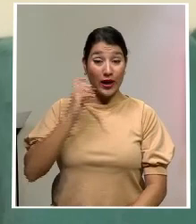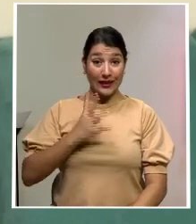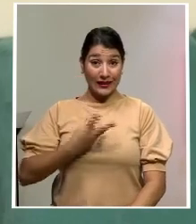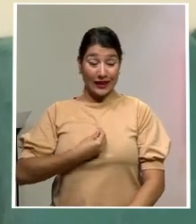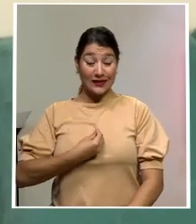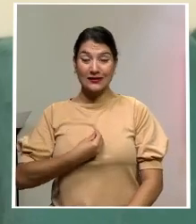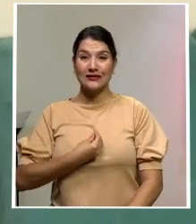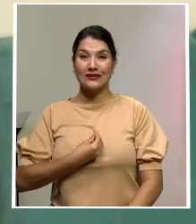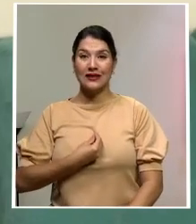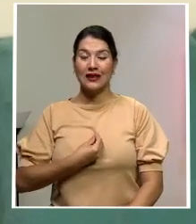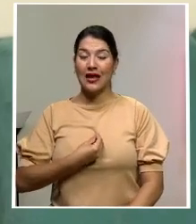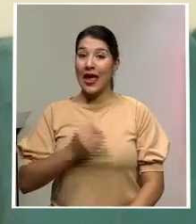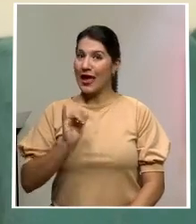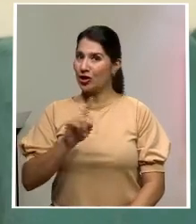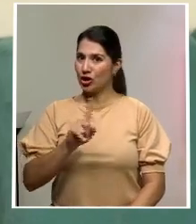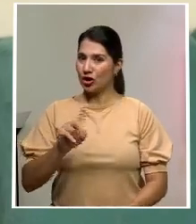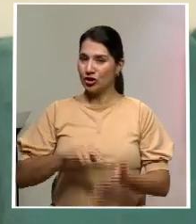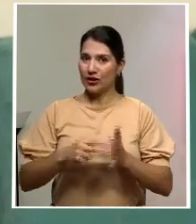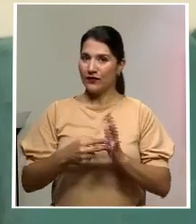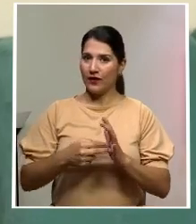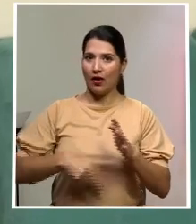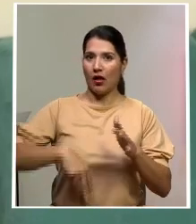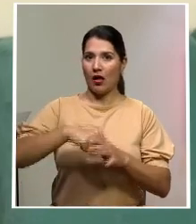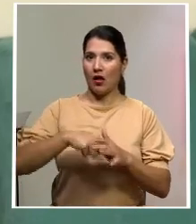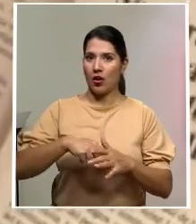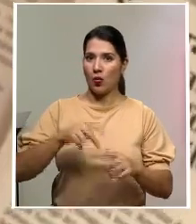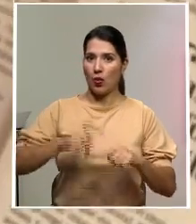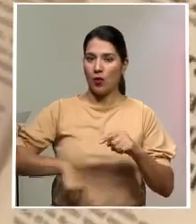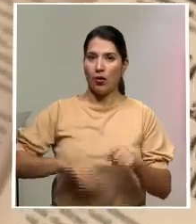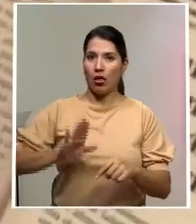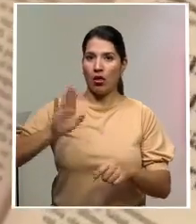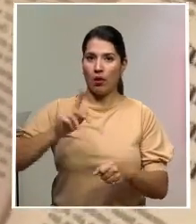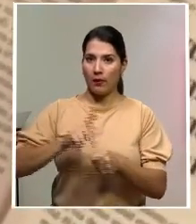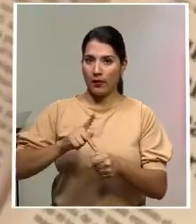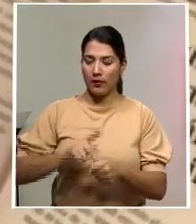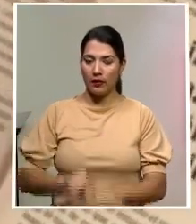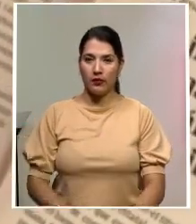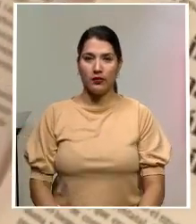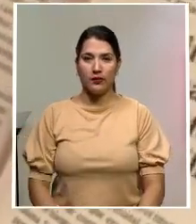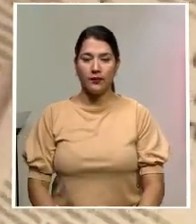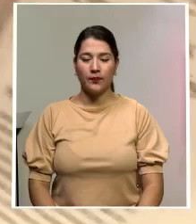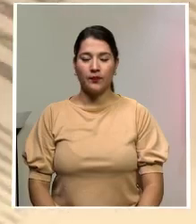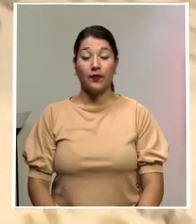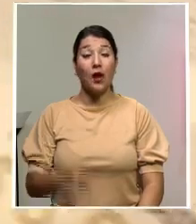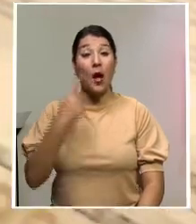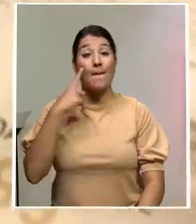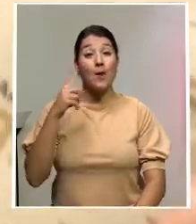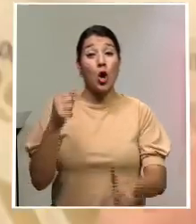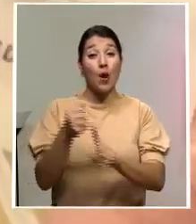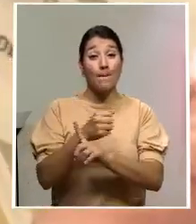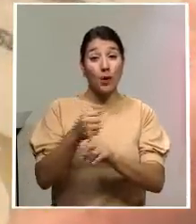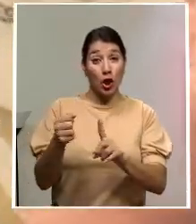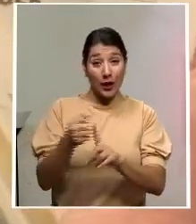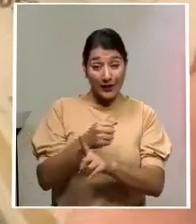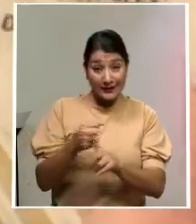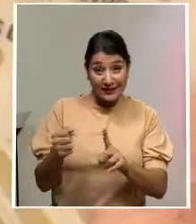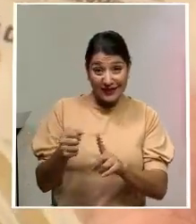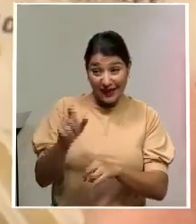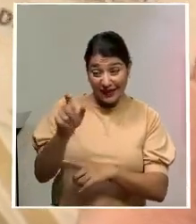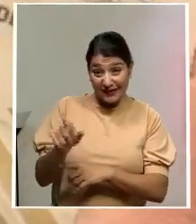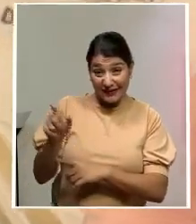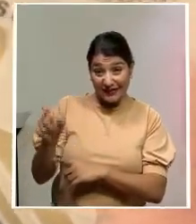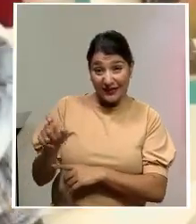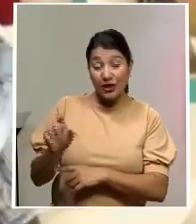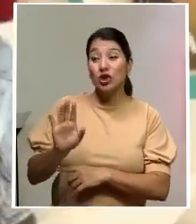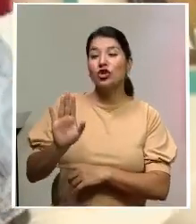nos impide poder no levantar la mano. Debido a la violencia en su contra, la esperanza de vida para